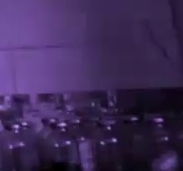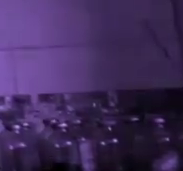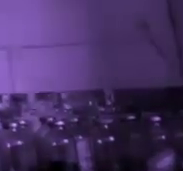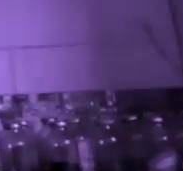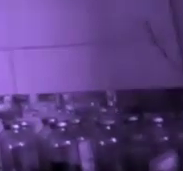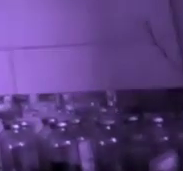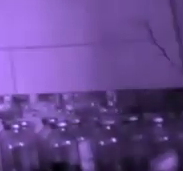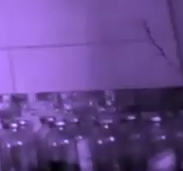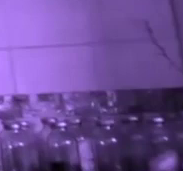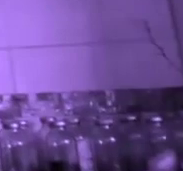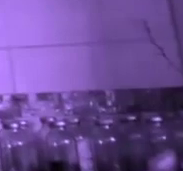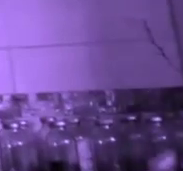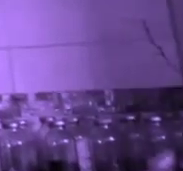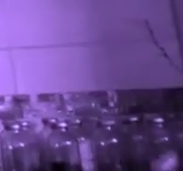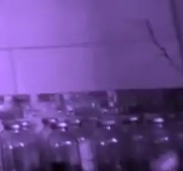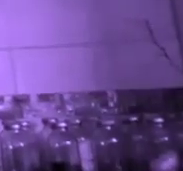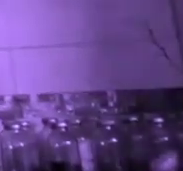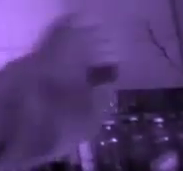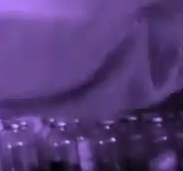Que muera Piñera y no mi compañera.